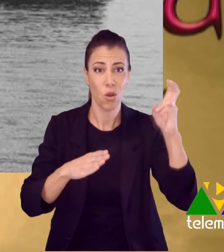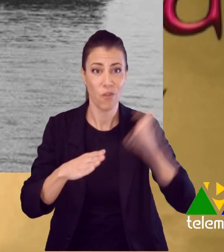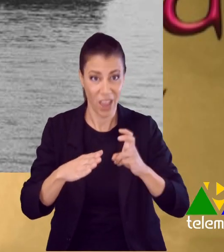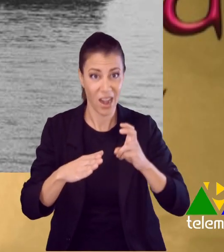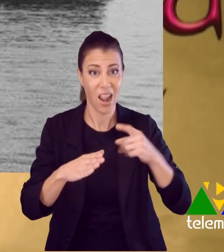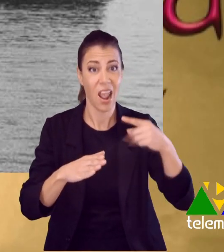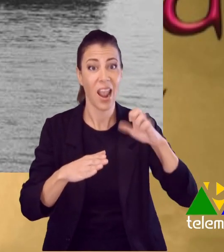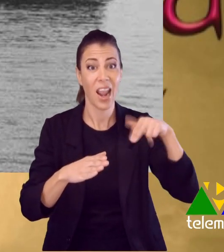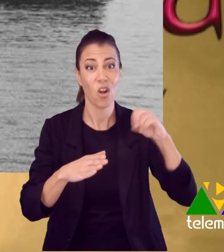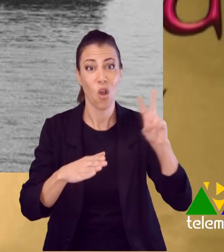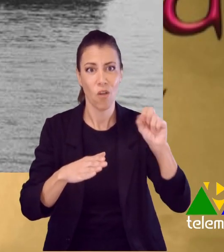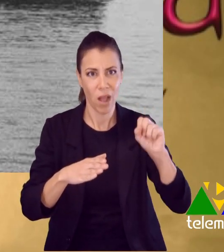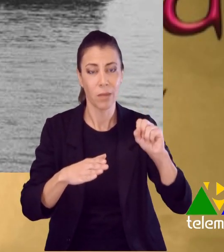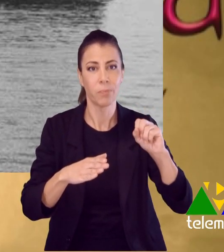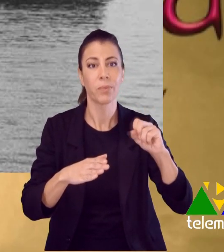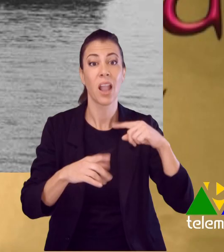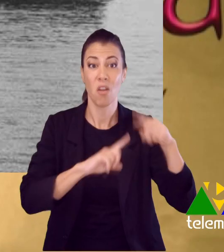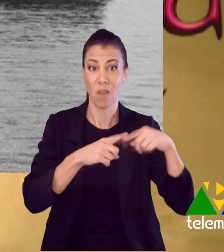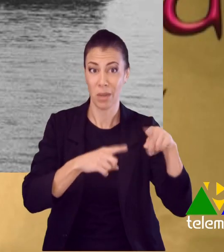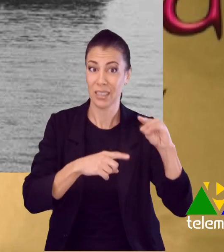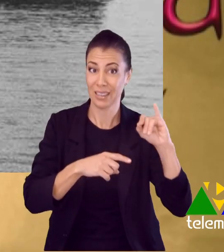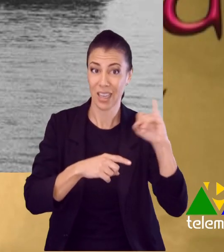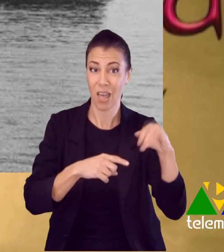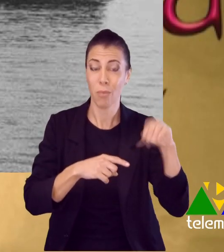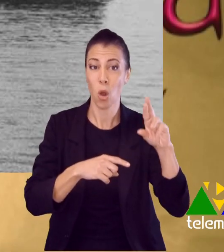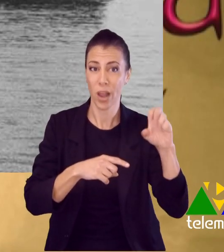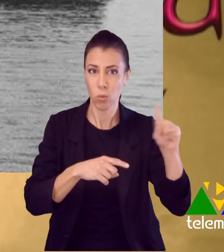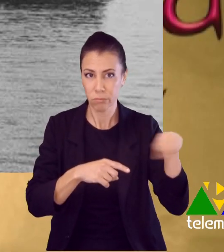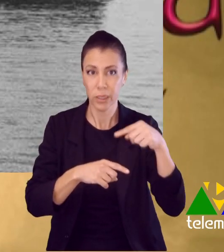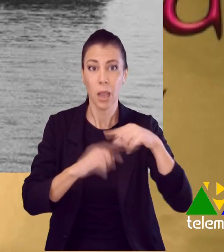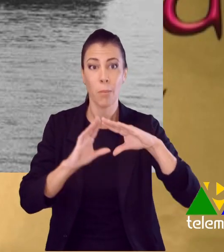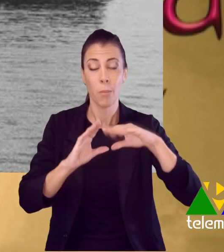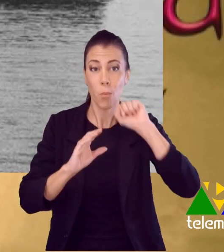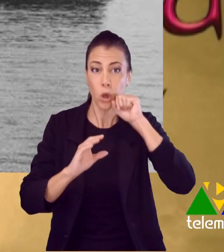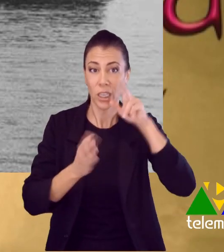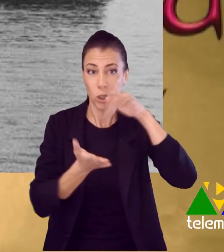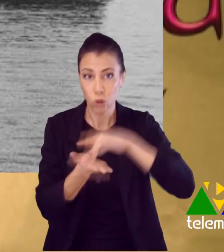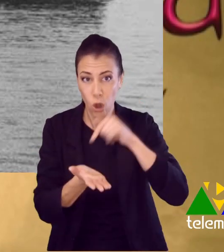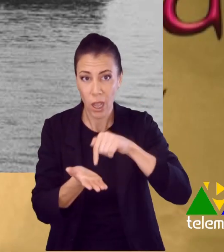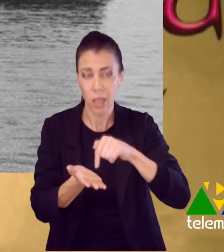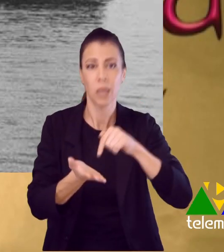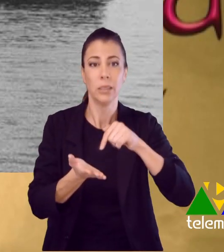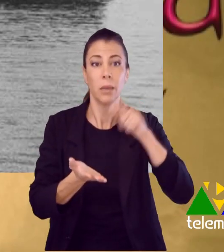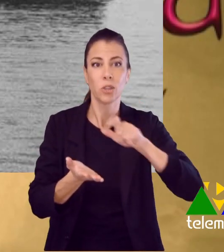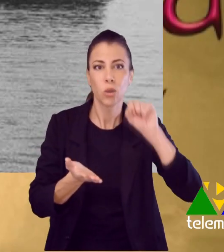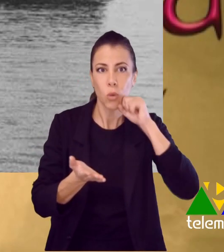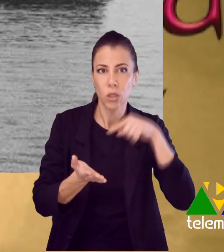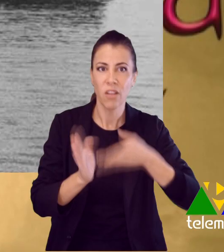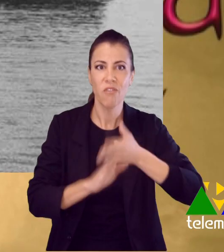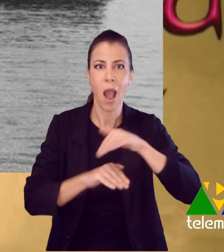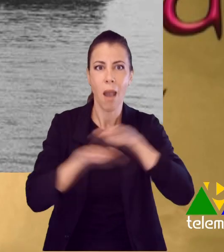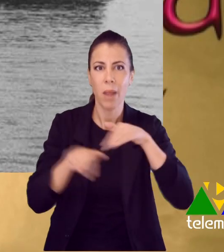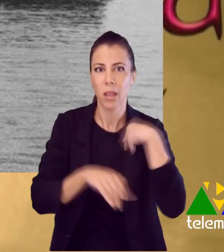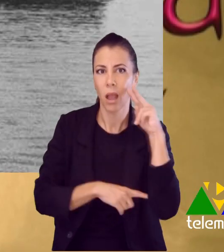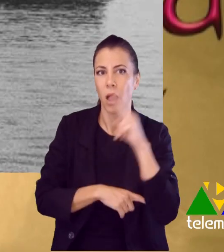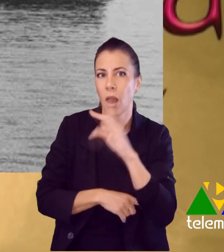Génova, lo manda Díaz Moreu, viene de Génova, pasa por Motril. Cuando pasa por Motril, los motrileños se fueron a la playa a ver pasar